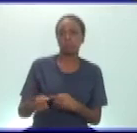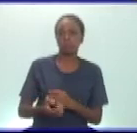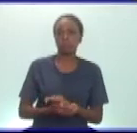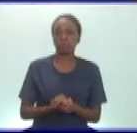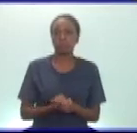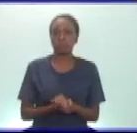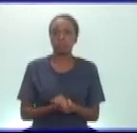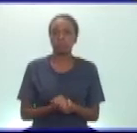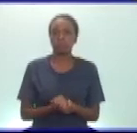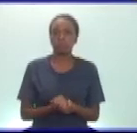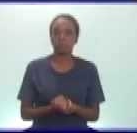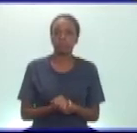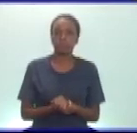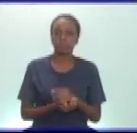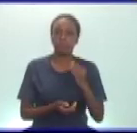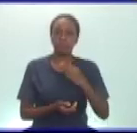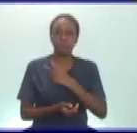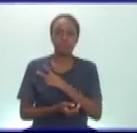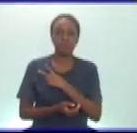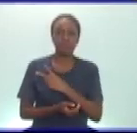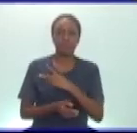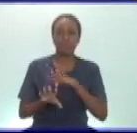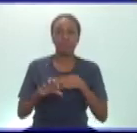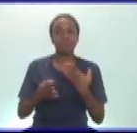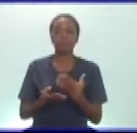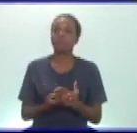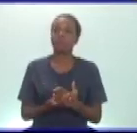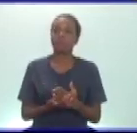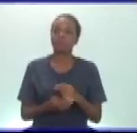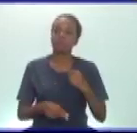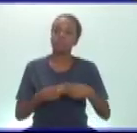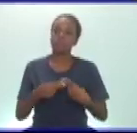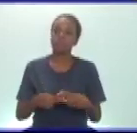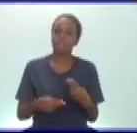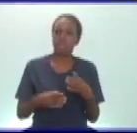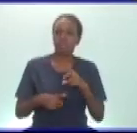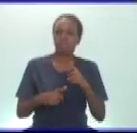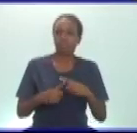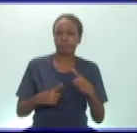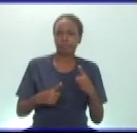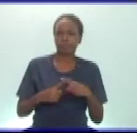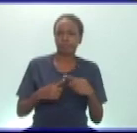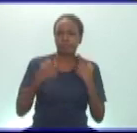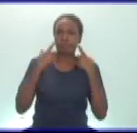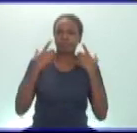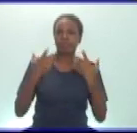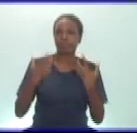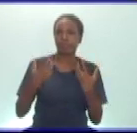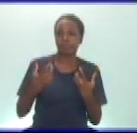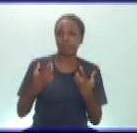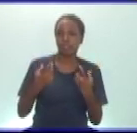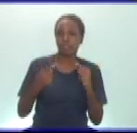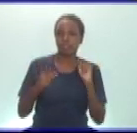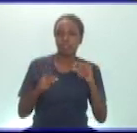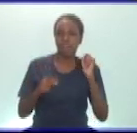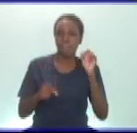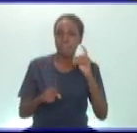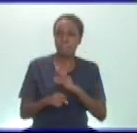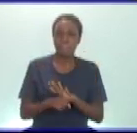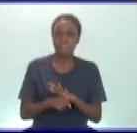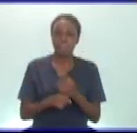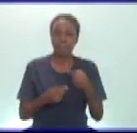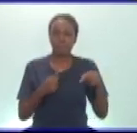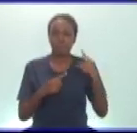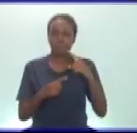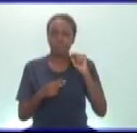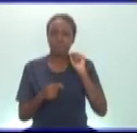hubo ejércitos, héroes, que realizaron grandes hazañas. Por tanto, eso es un elemento por donde usted debe partir. La